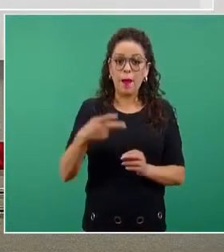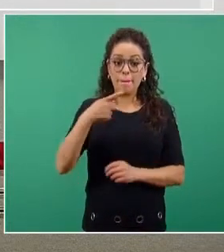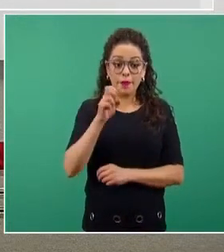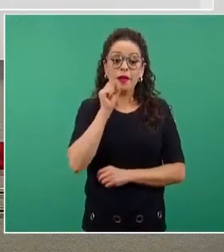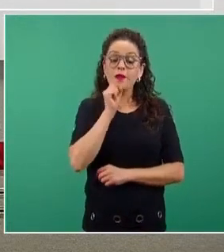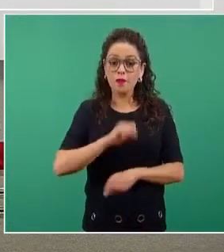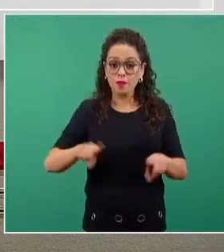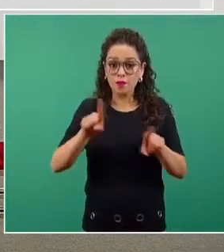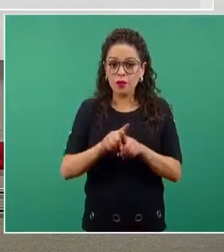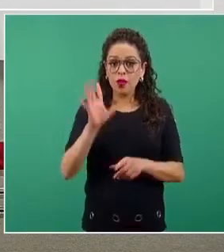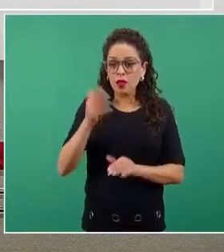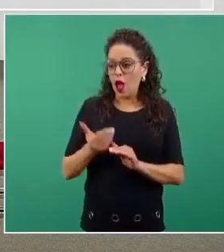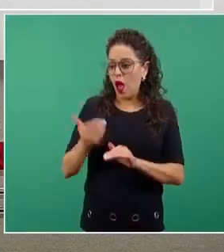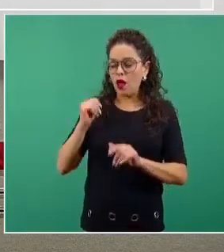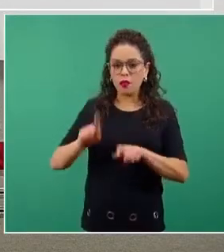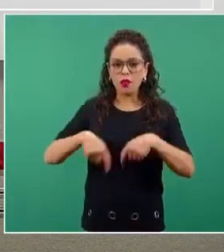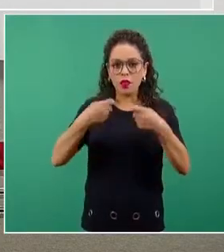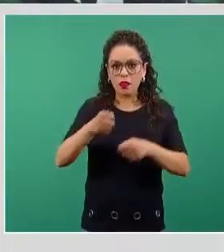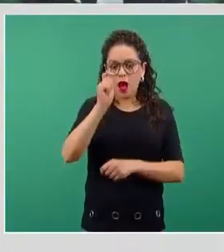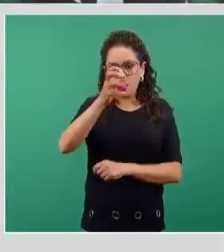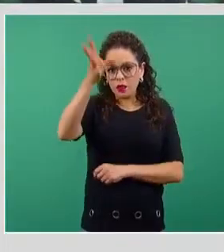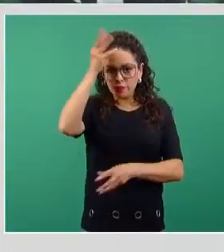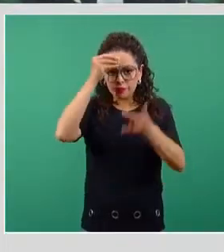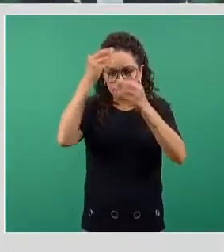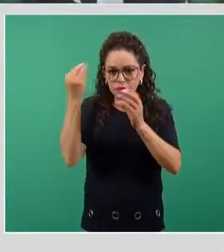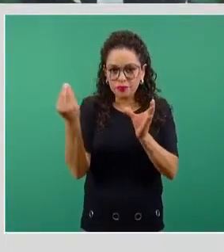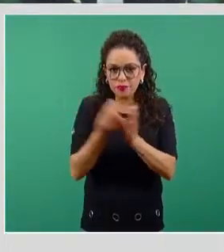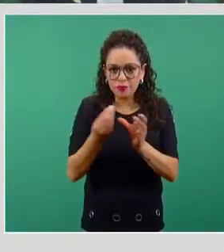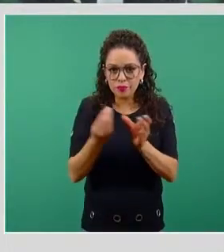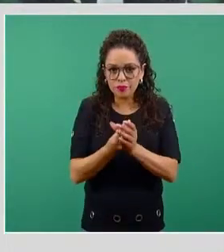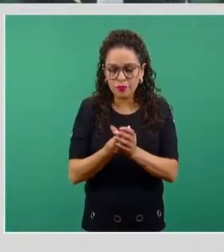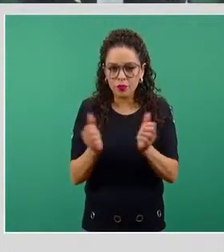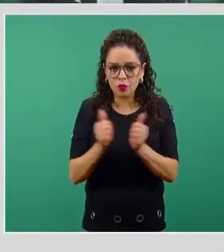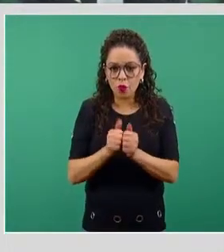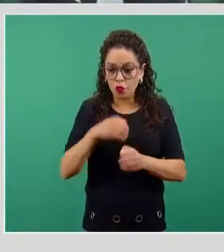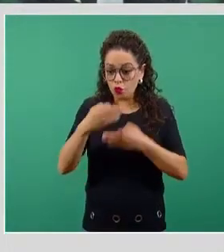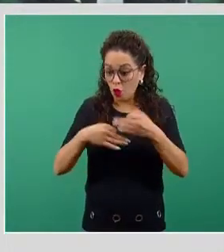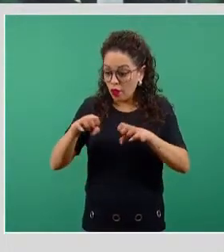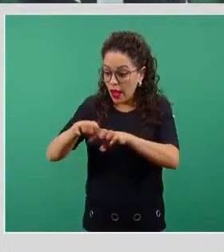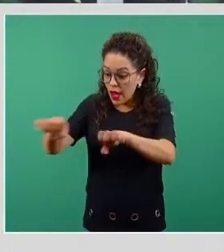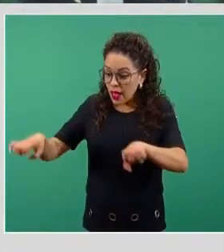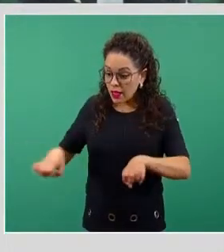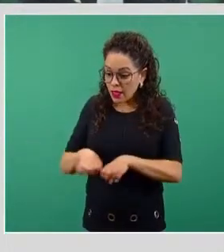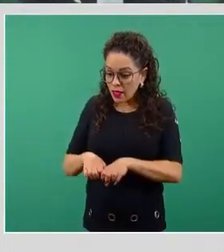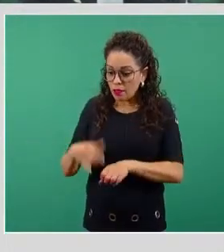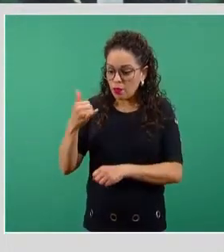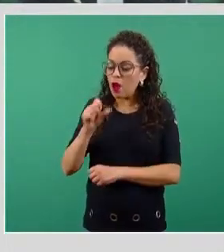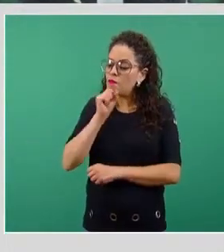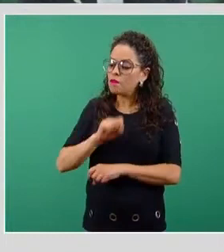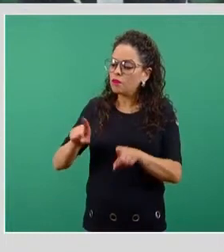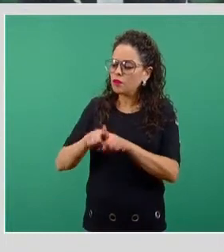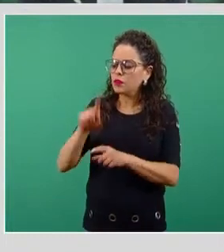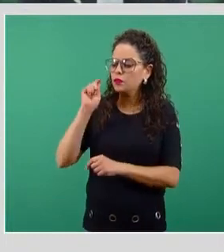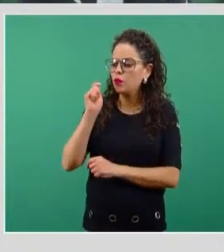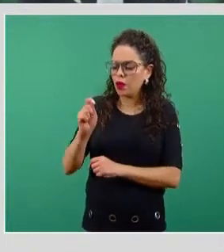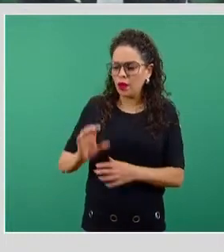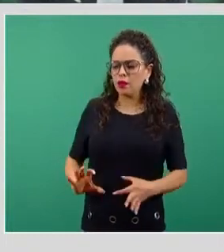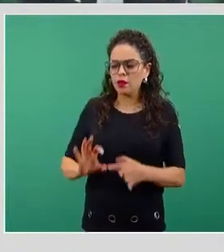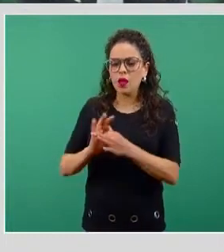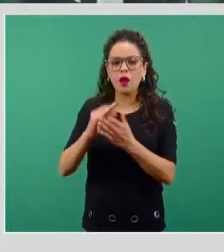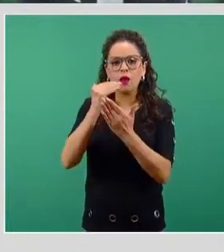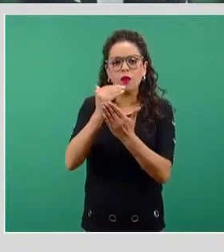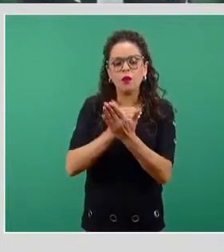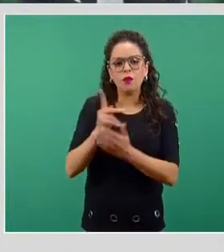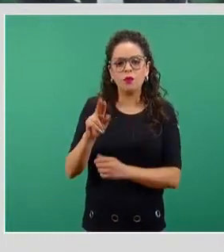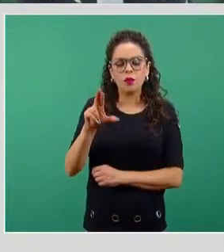capacitación que se ha llevado con todas las personas que integran la brigada, así como los protocolos correspondientes de la